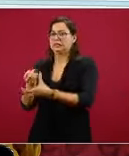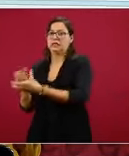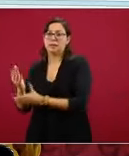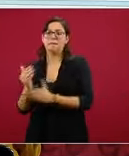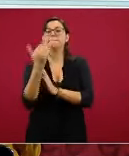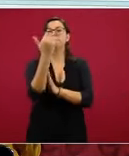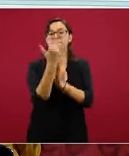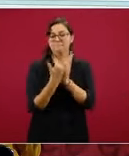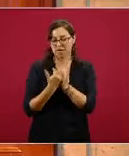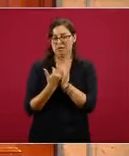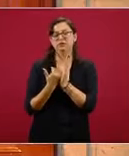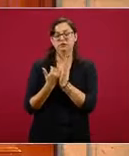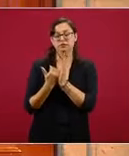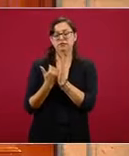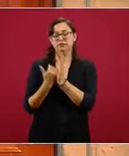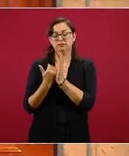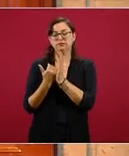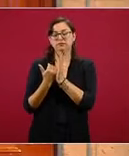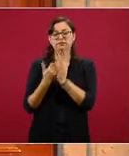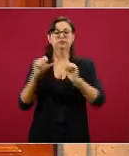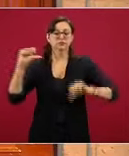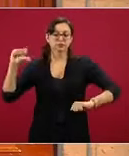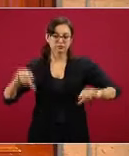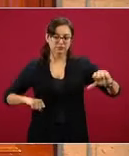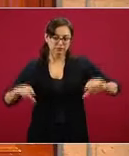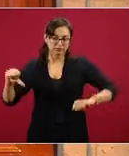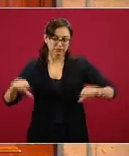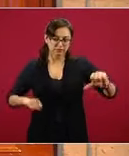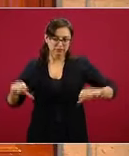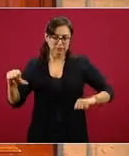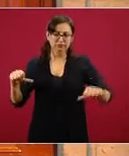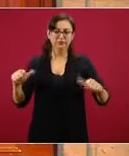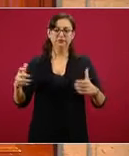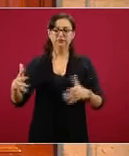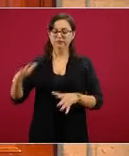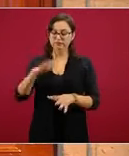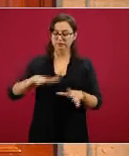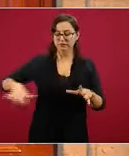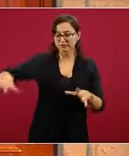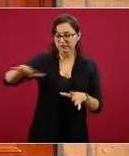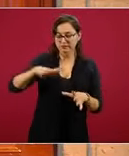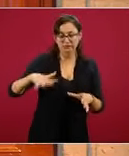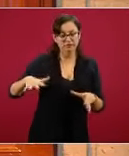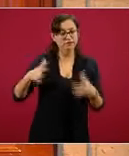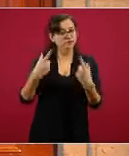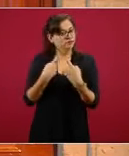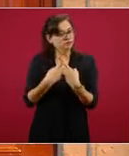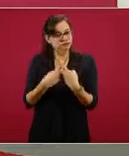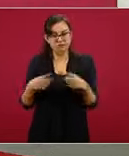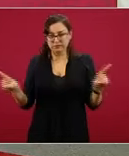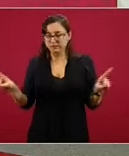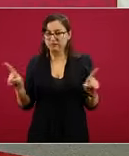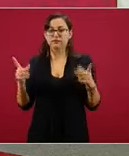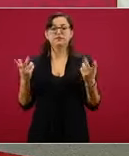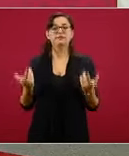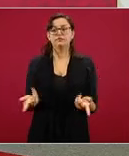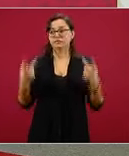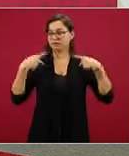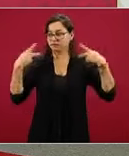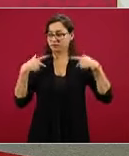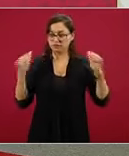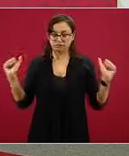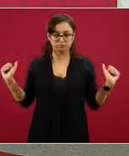cerrado como abierto, en las actividades sociales, y por lo tanto esto significa disminuir aforos en